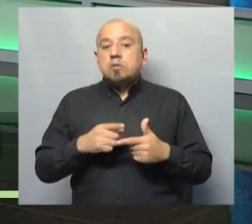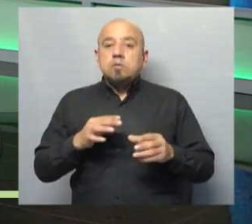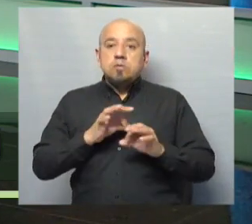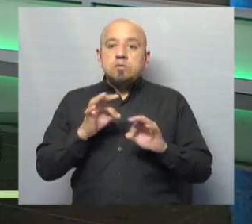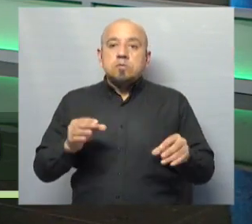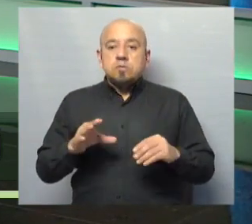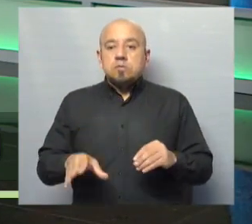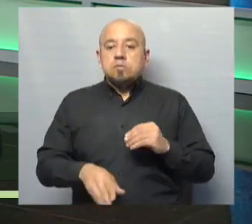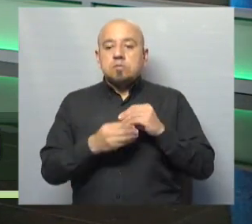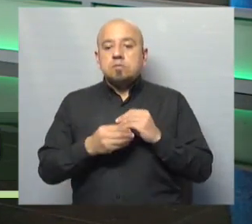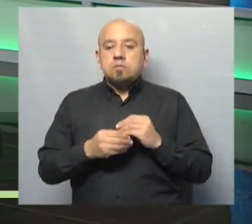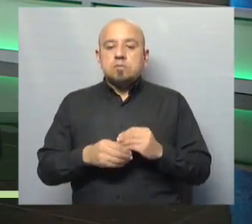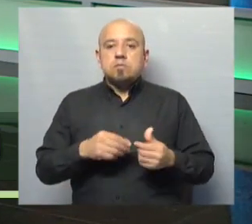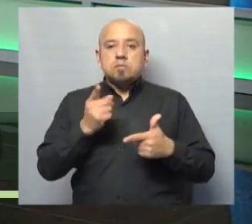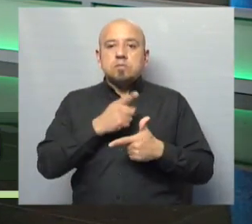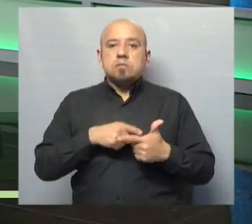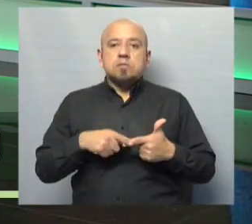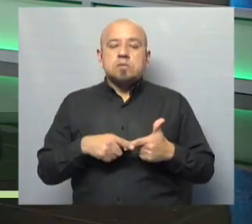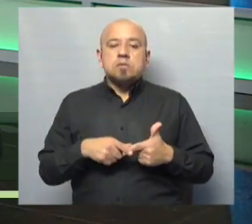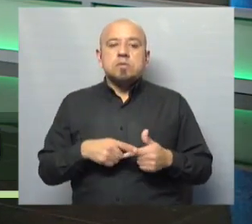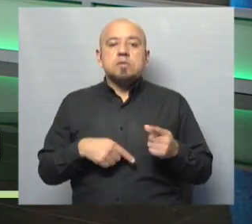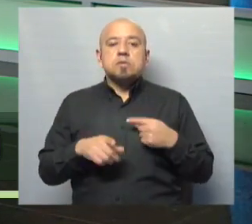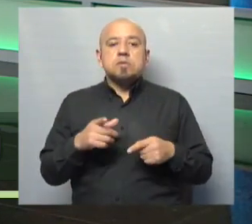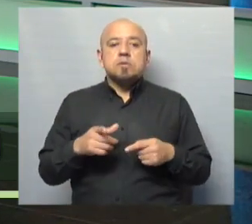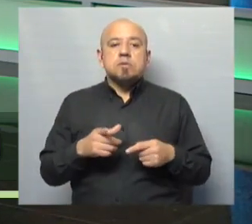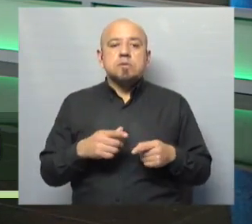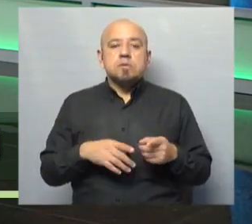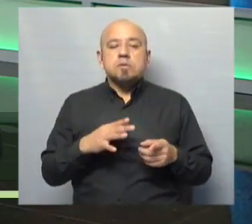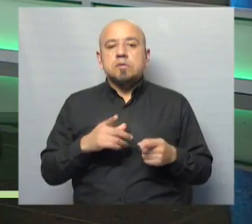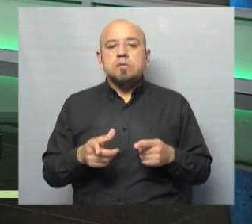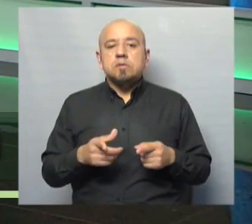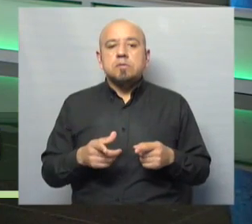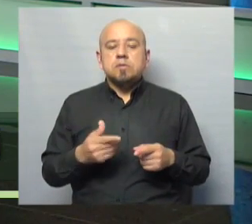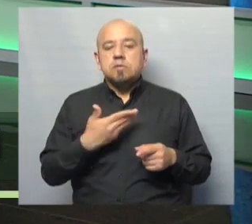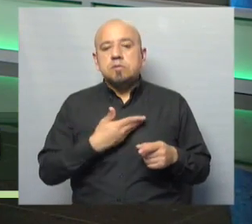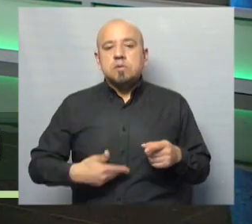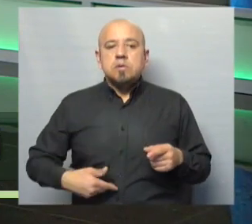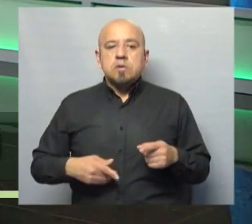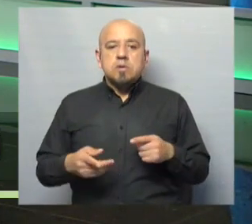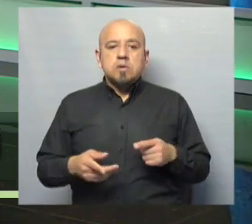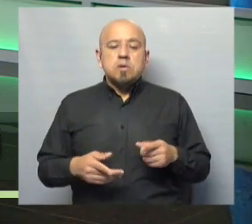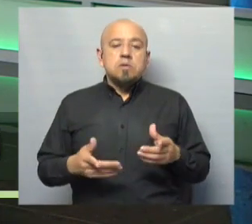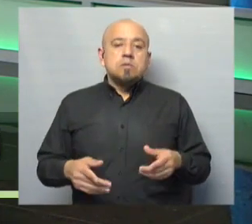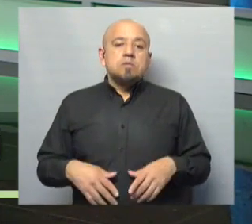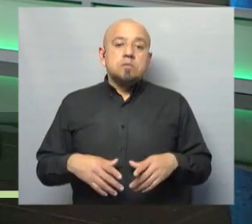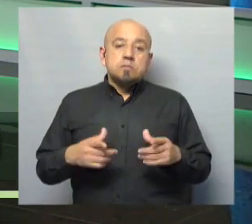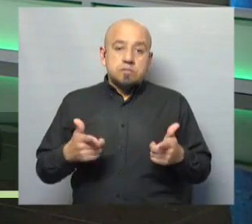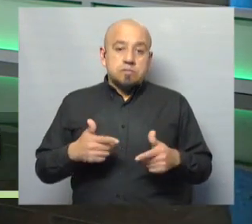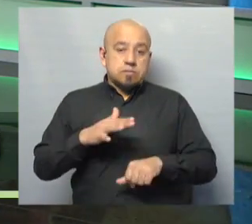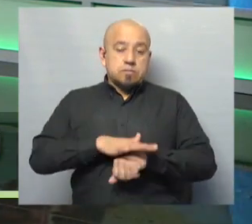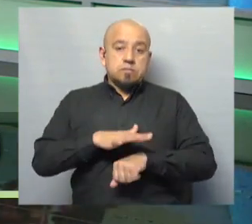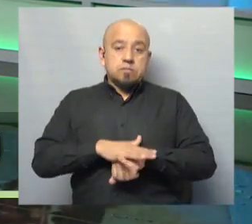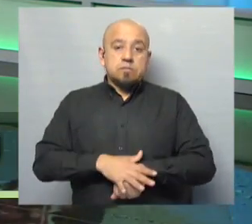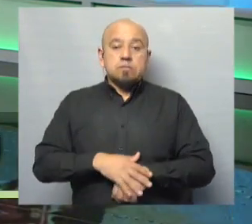agregada o se ha dividido es la preocupación por los ingresos la preocupación por la desocupación en un momento